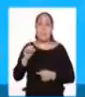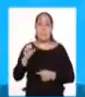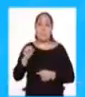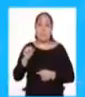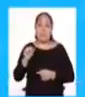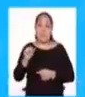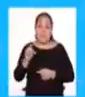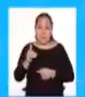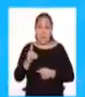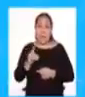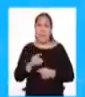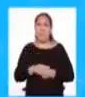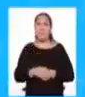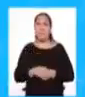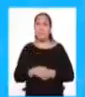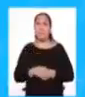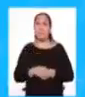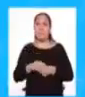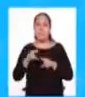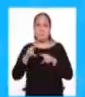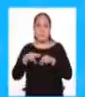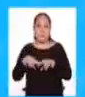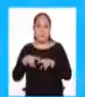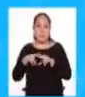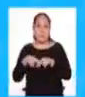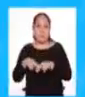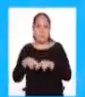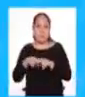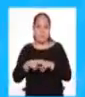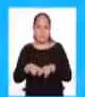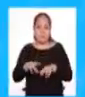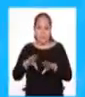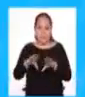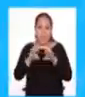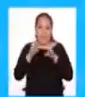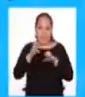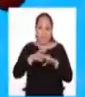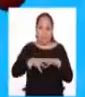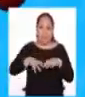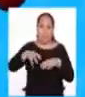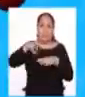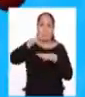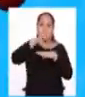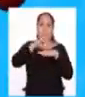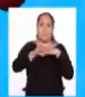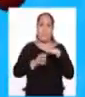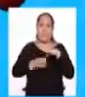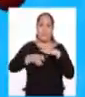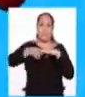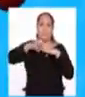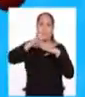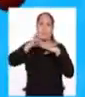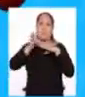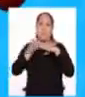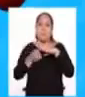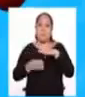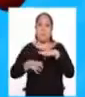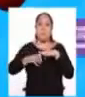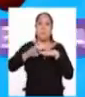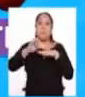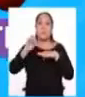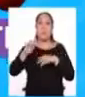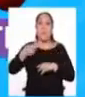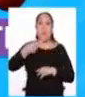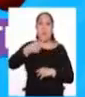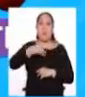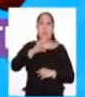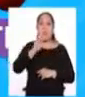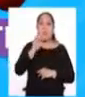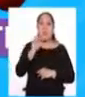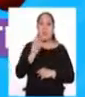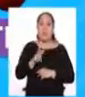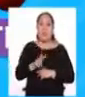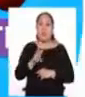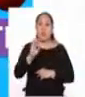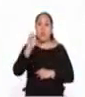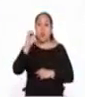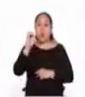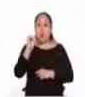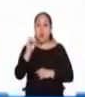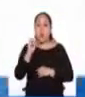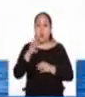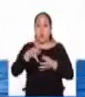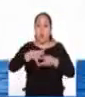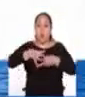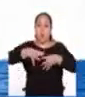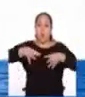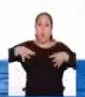sólido. El hielo puede flotar sobre el agua porque las moléculas de H2O se dilatan, es decir, se estiran, y